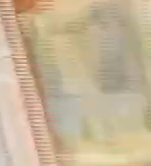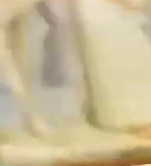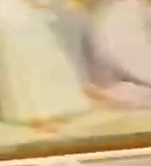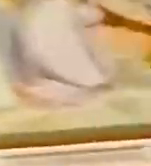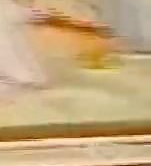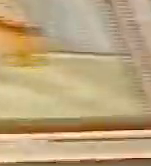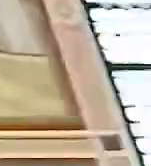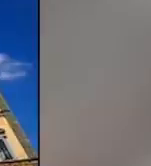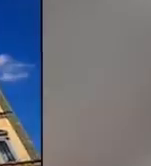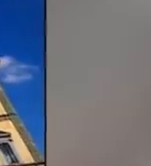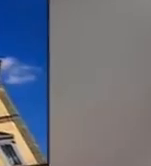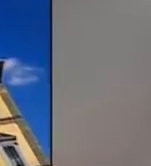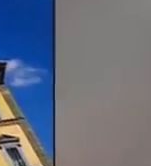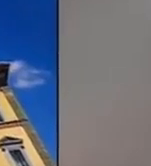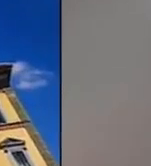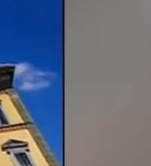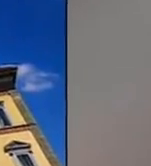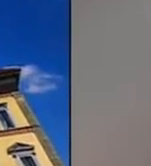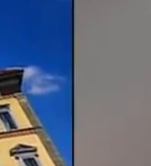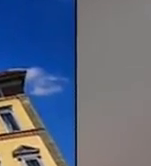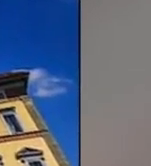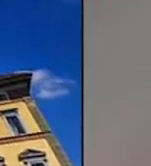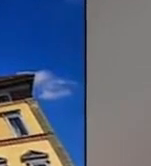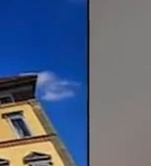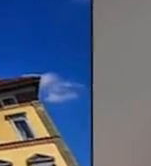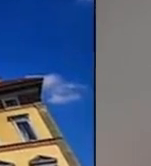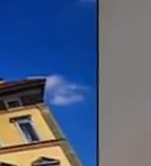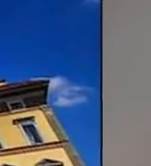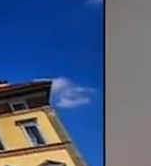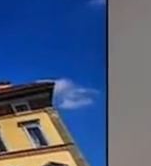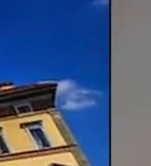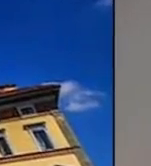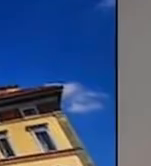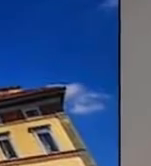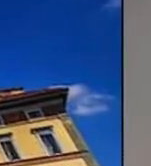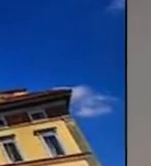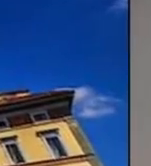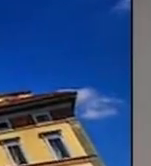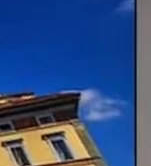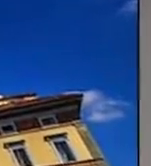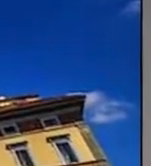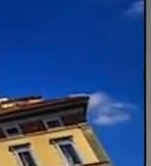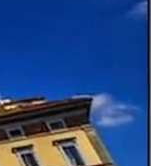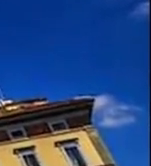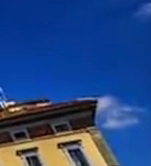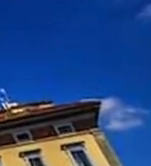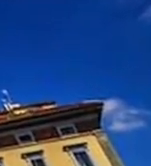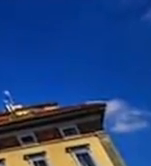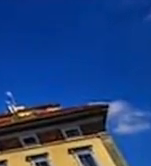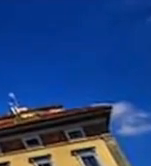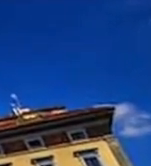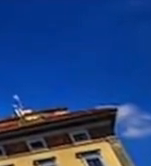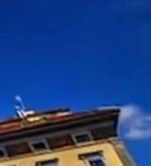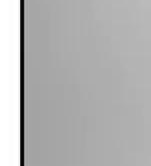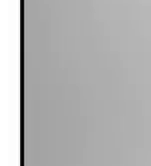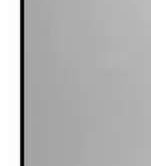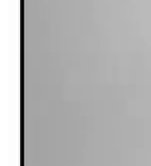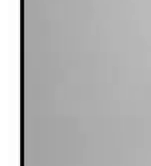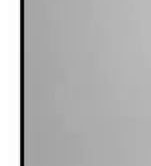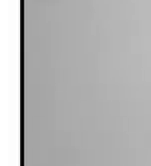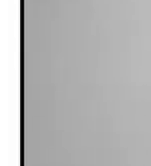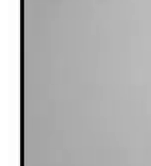Alto Renacimiento. La obra más relevante de los últimos años de su vida fue la Torre Campanario de la Catedral de Florencia,